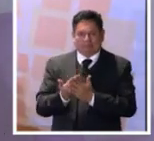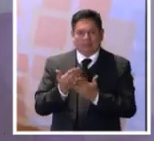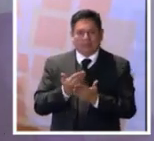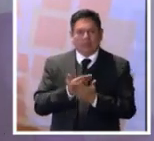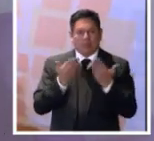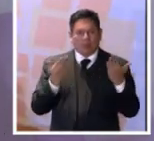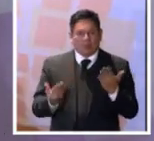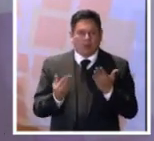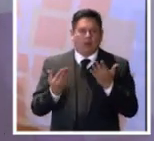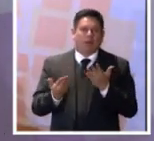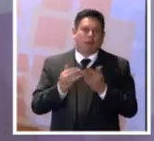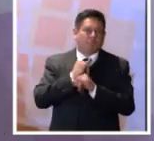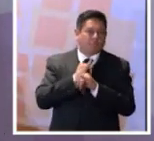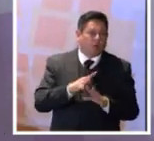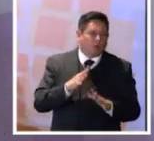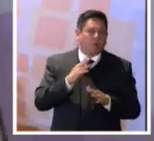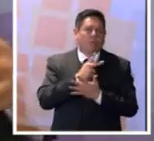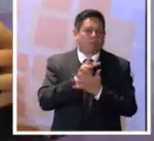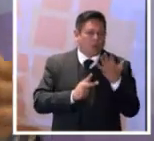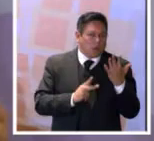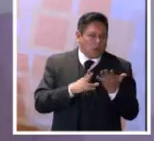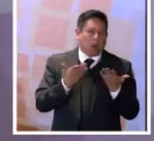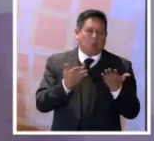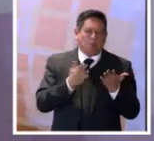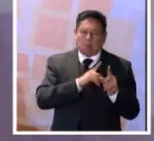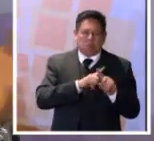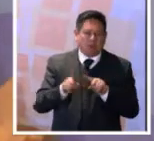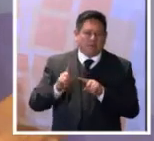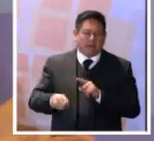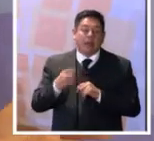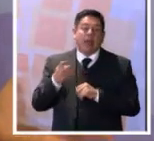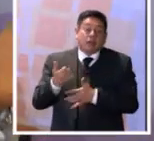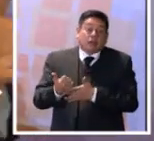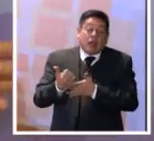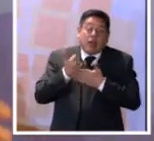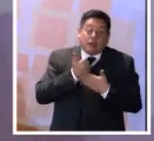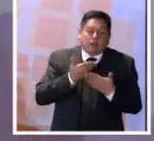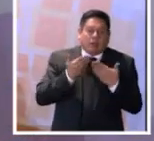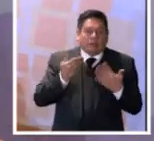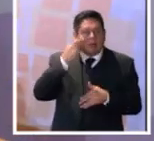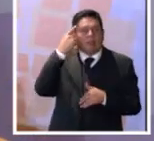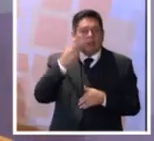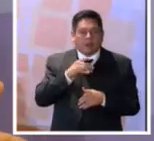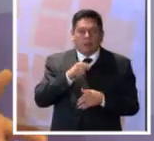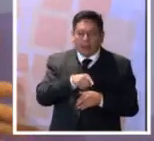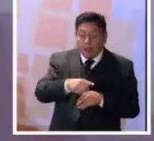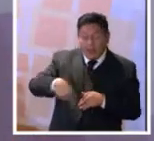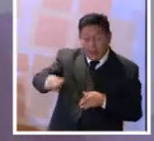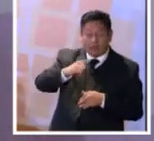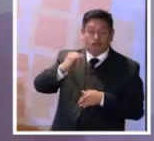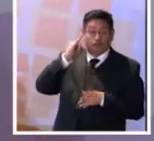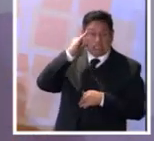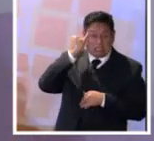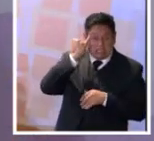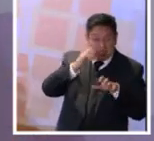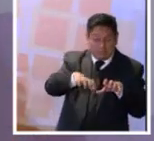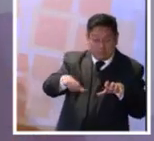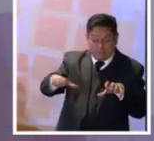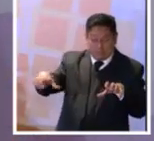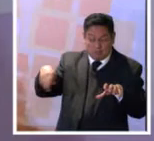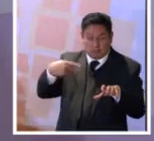deben dar componentes para efecto de articular perspectiva de género con perspectiva